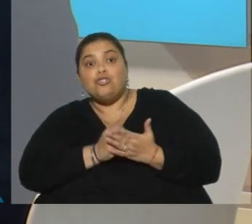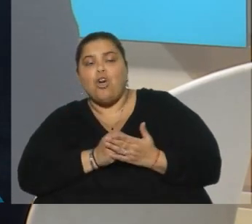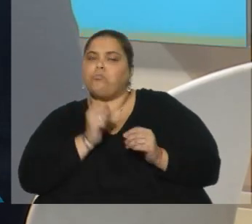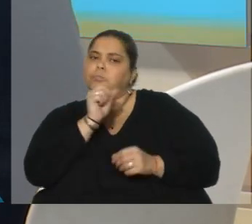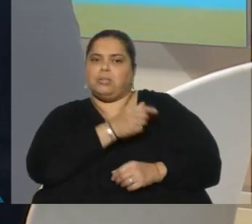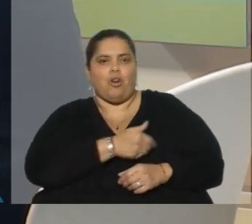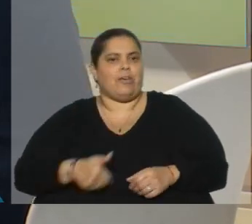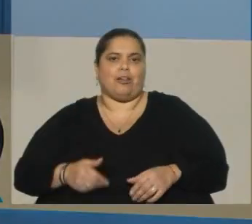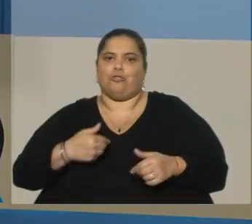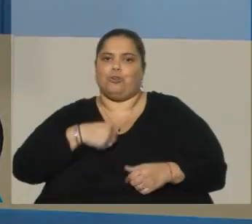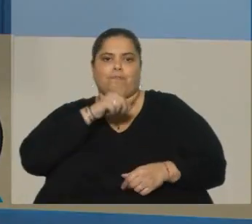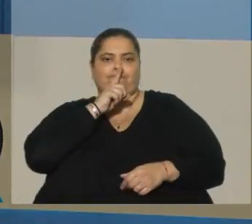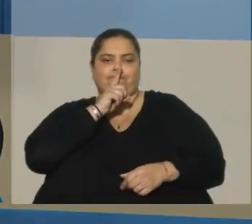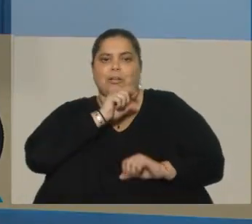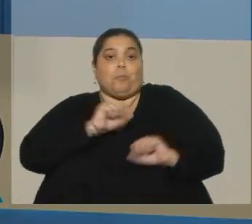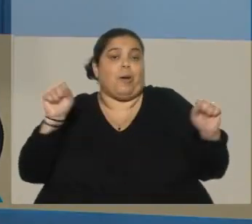a aumentar o no, o a condenarlos.